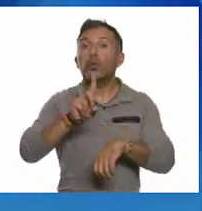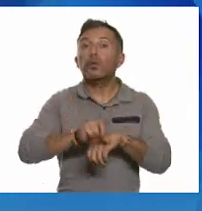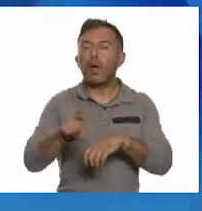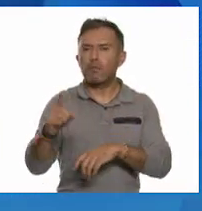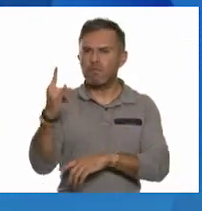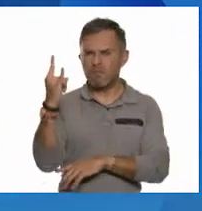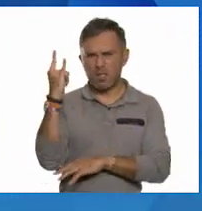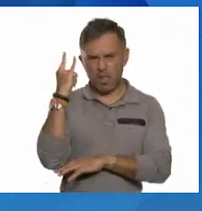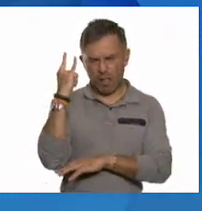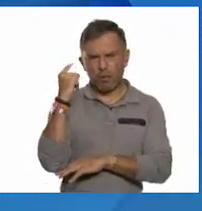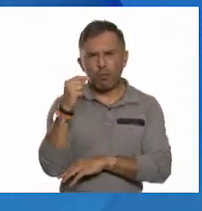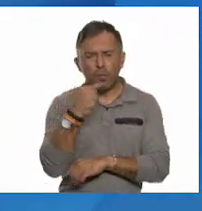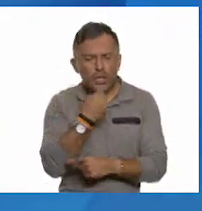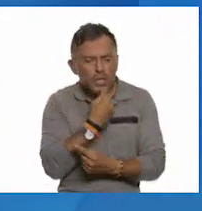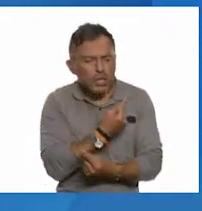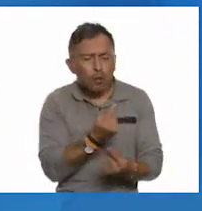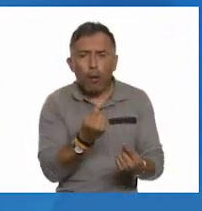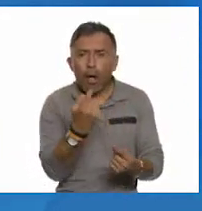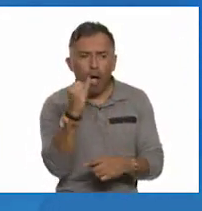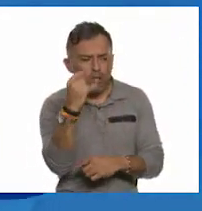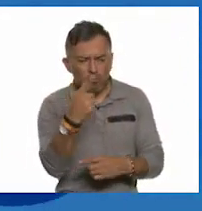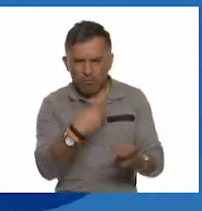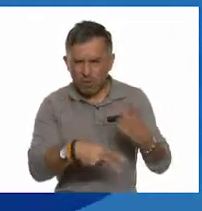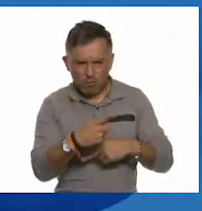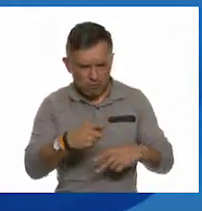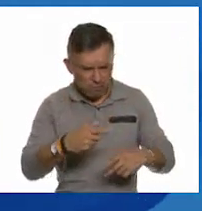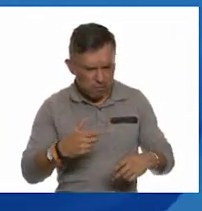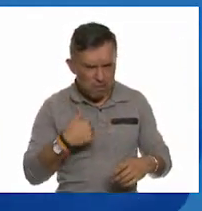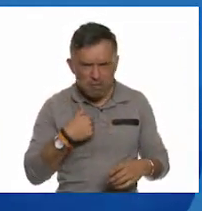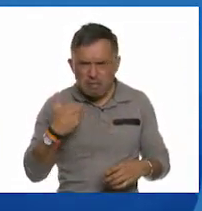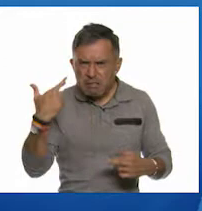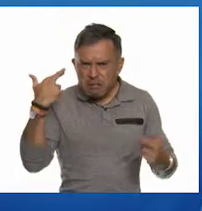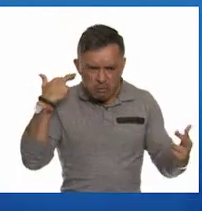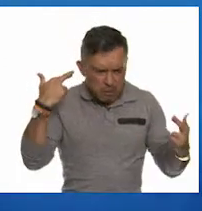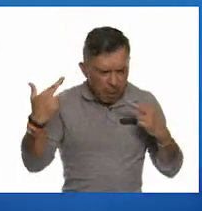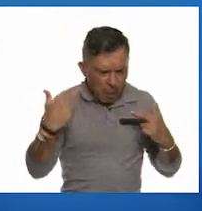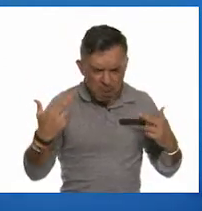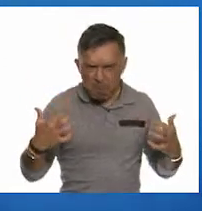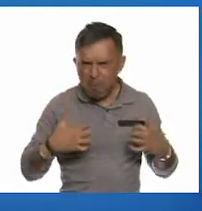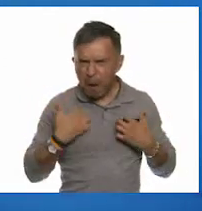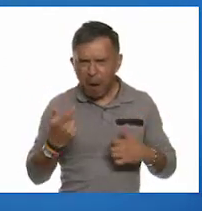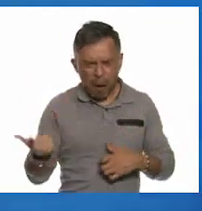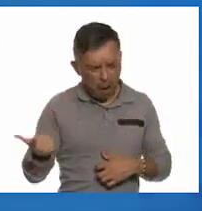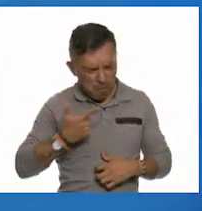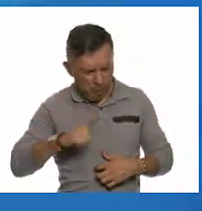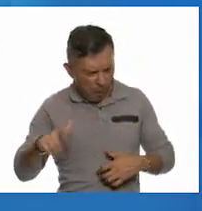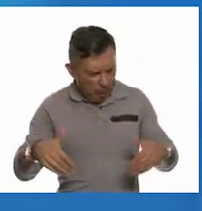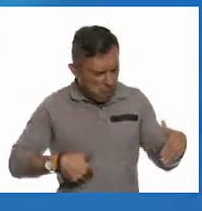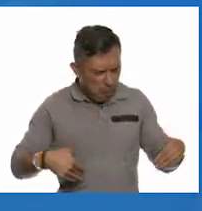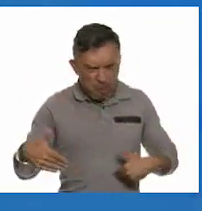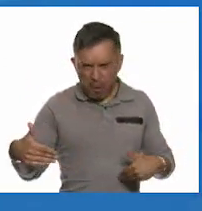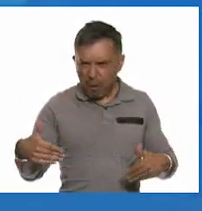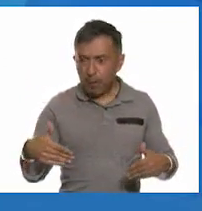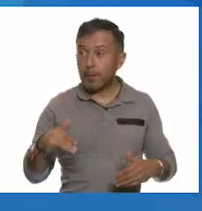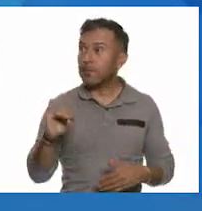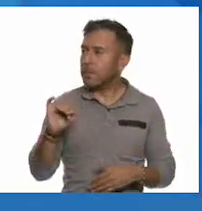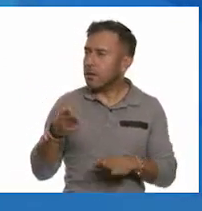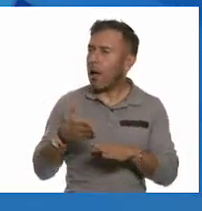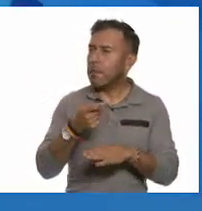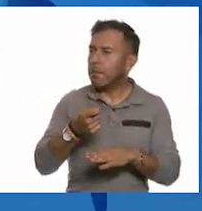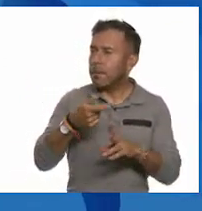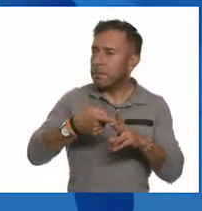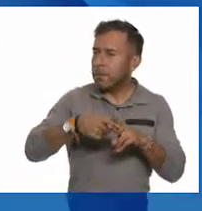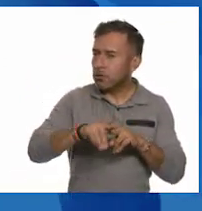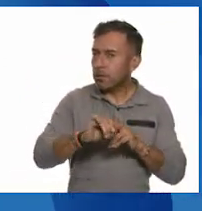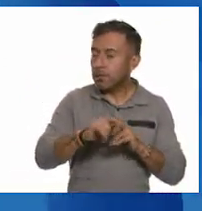corrió a unos niños de su jardín porque no le gustaba el ruido que hacían. Ah, ¿A claro, qué eso lo vimos corresponde? al principio. Ajá. Entonces es